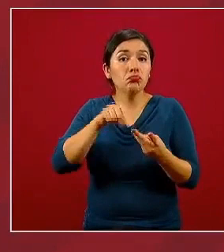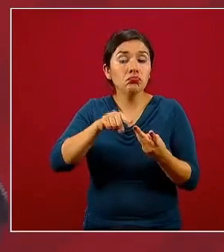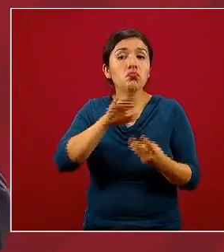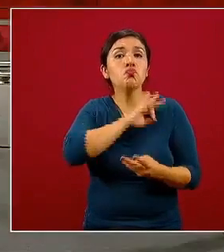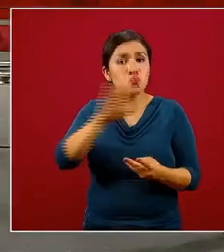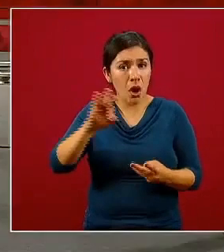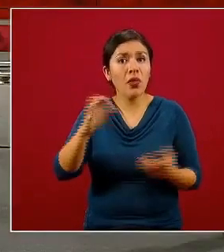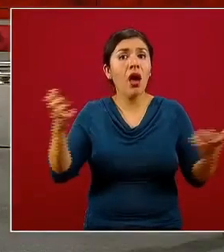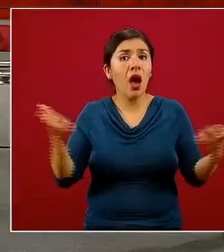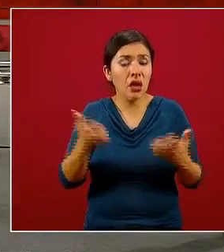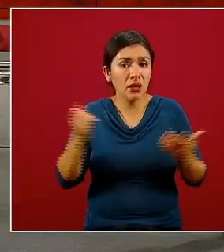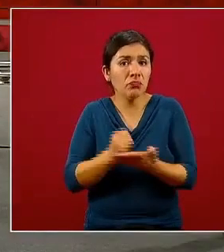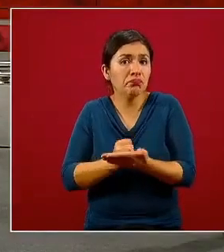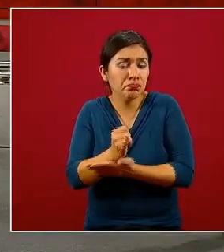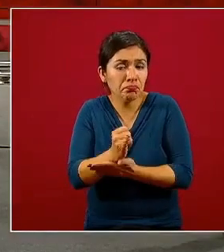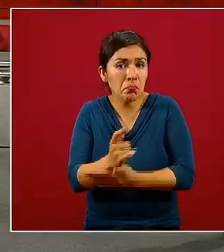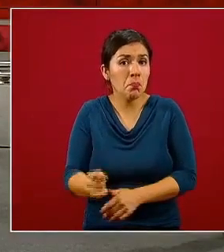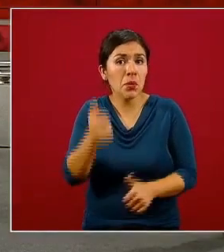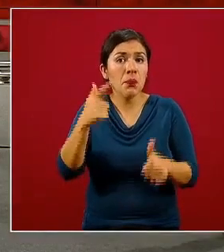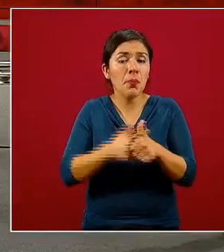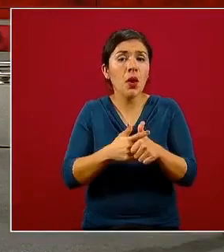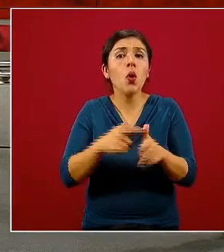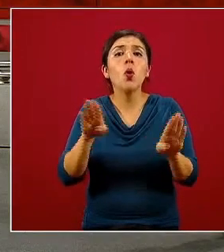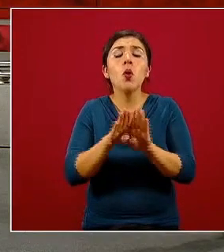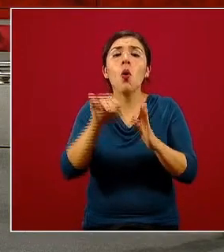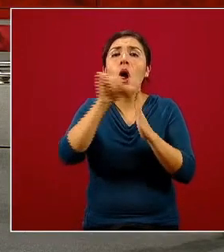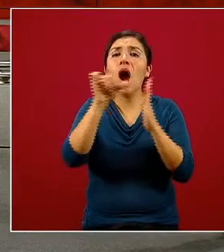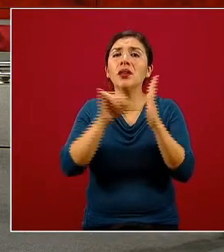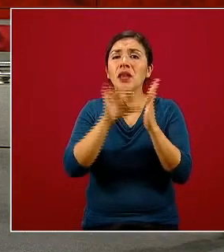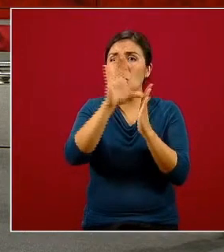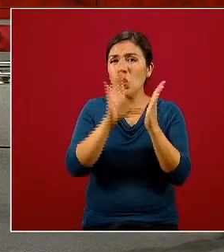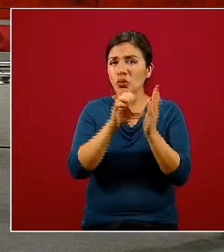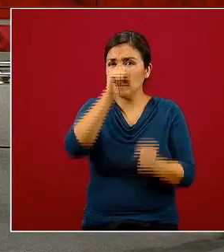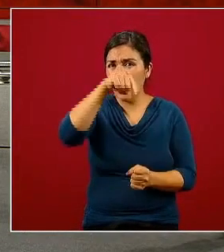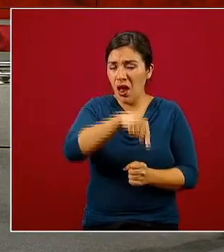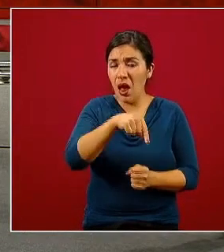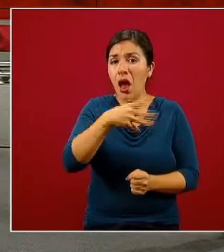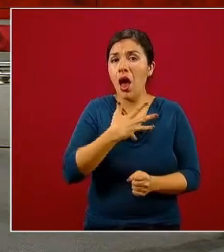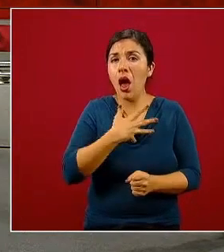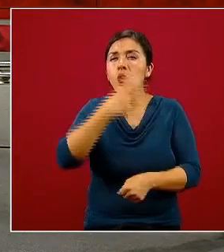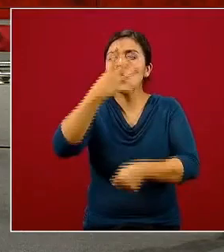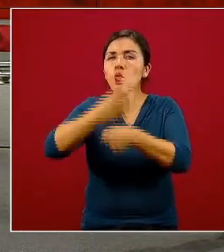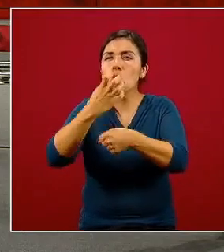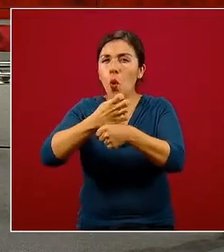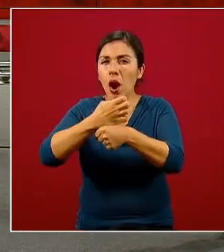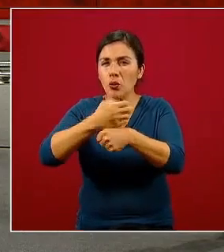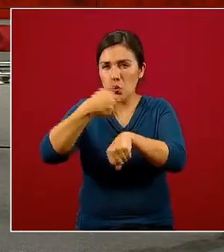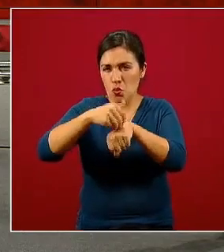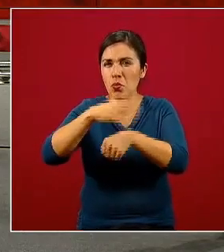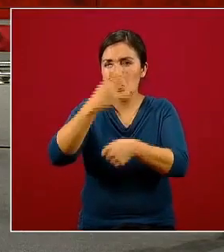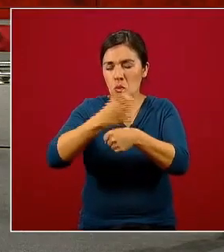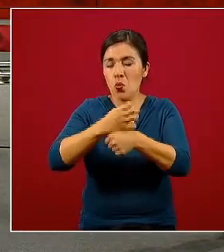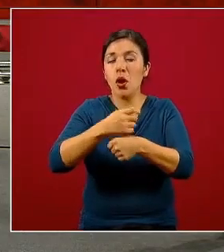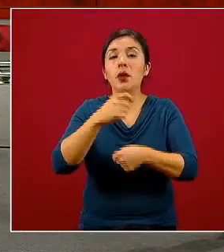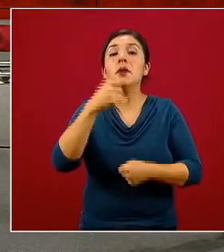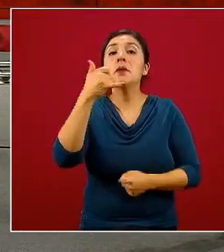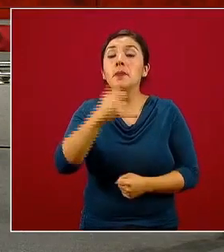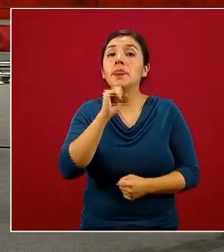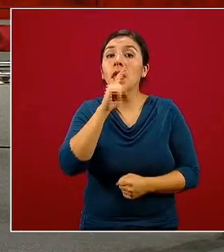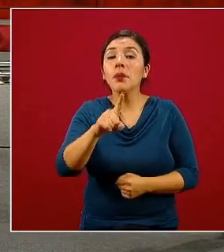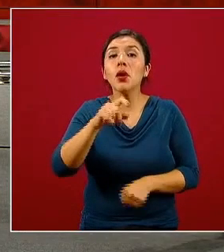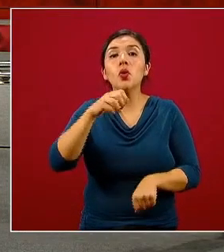legal, que procede en primera instancia de los artículos constitucionales, en particular el 4º y